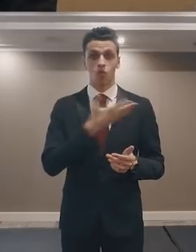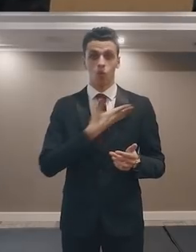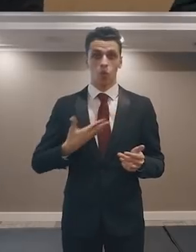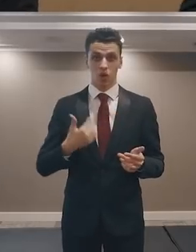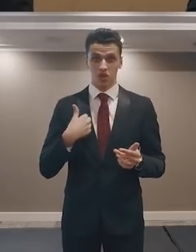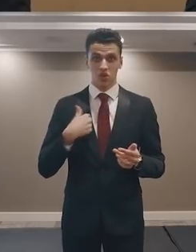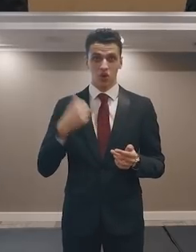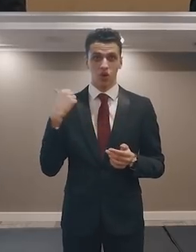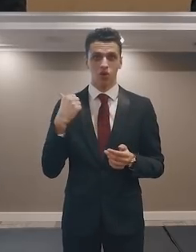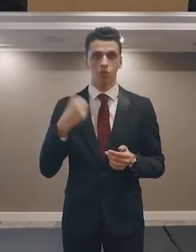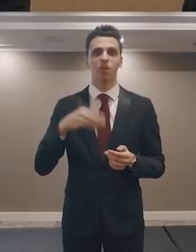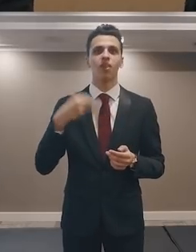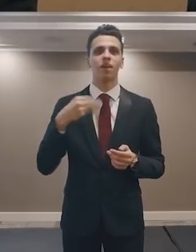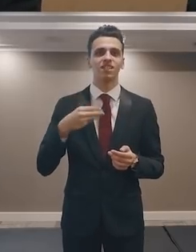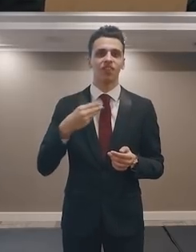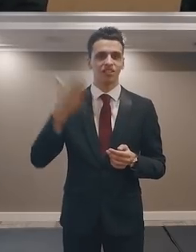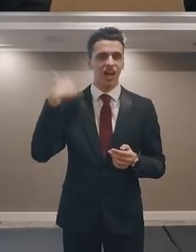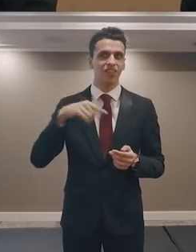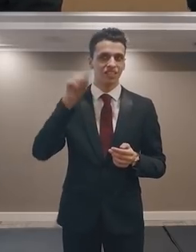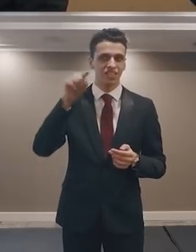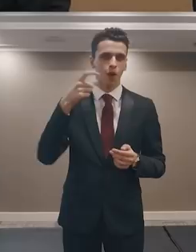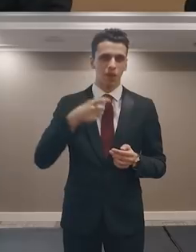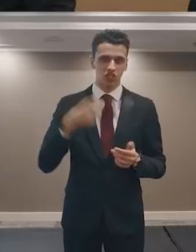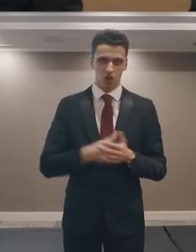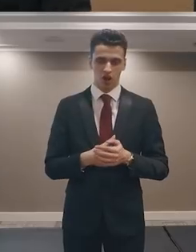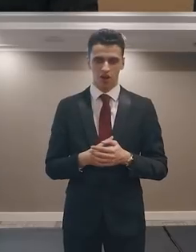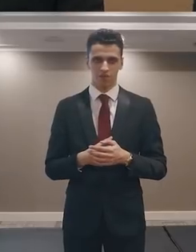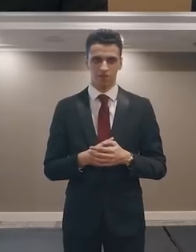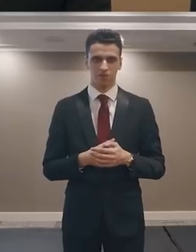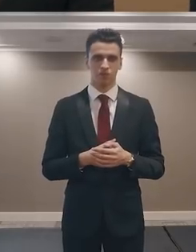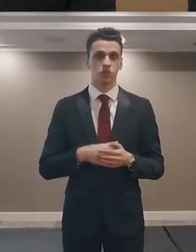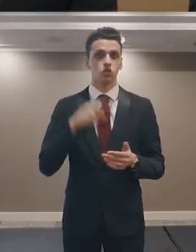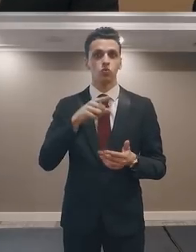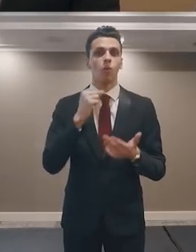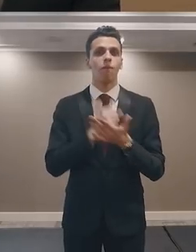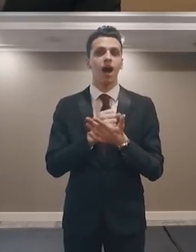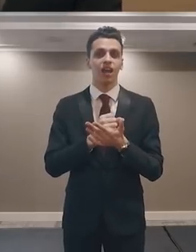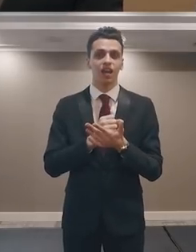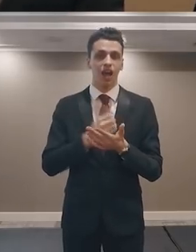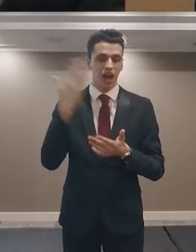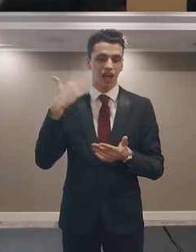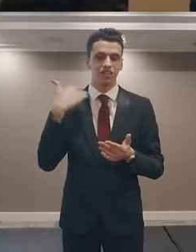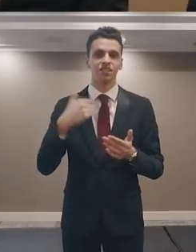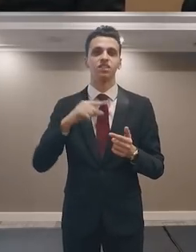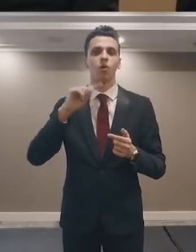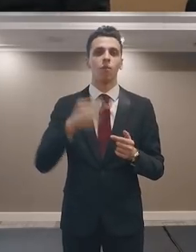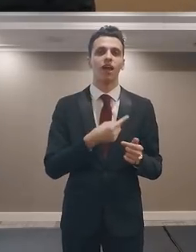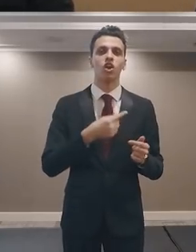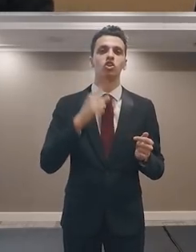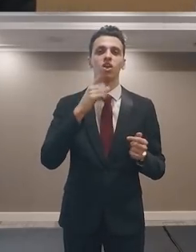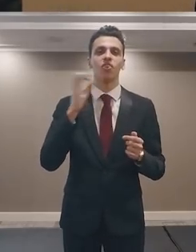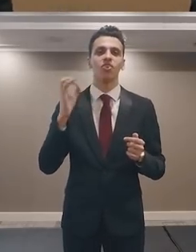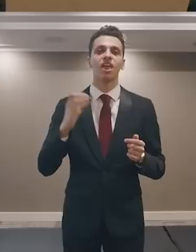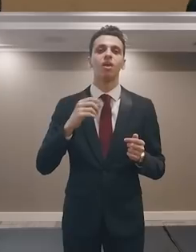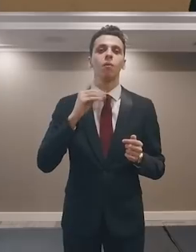algo de idear algo de idea de negocios tendrá cuando llegó su marca personal de menos 10 millones de dólares a más de 100 millones de